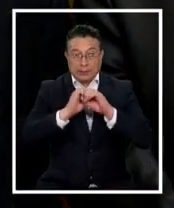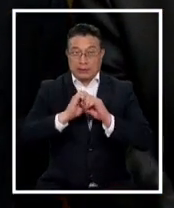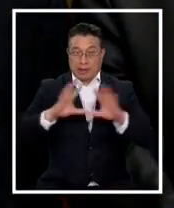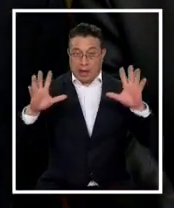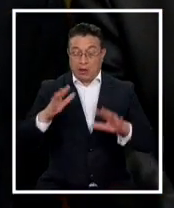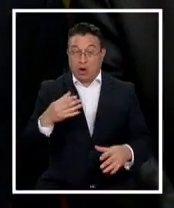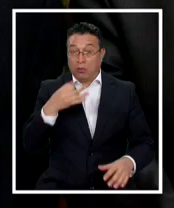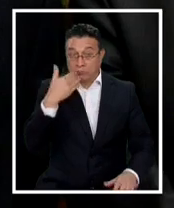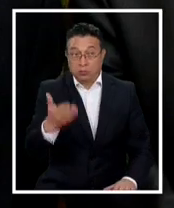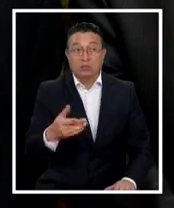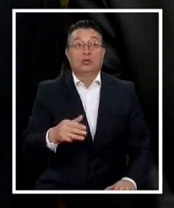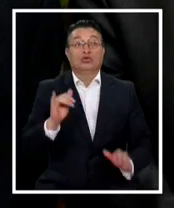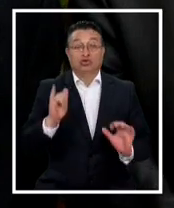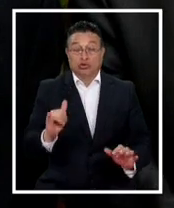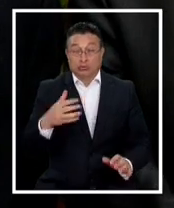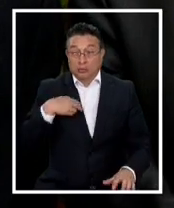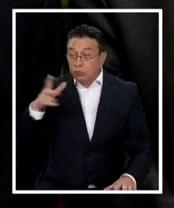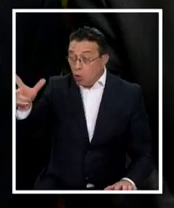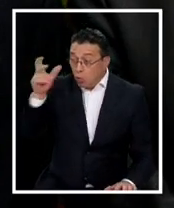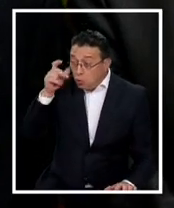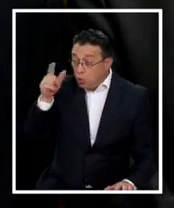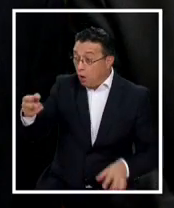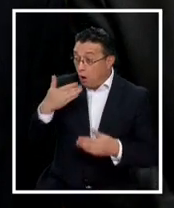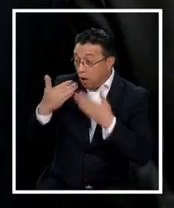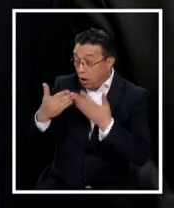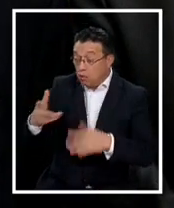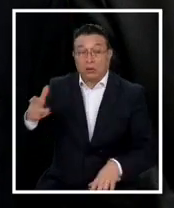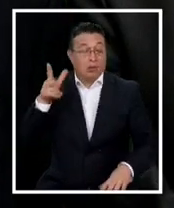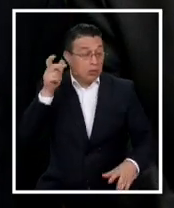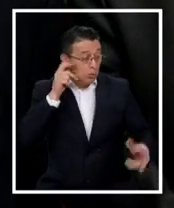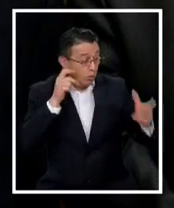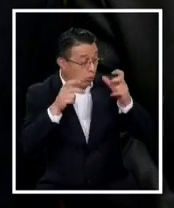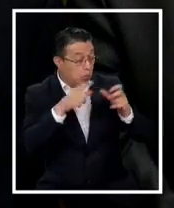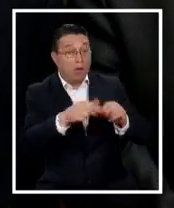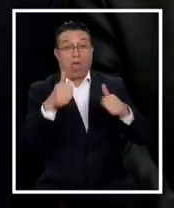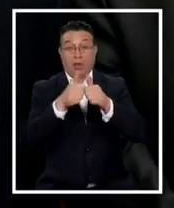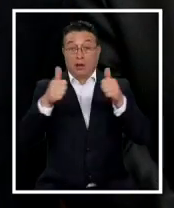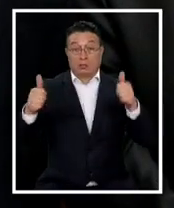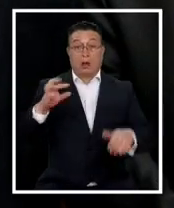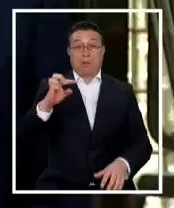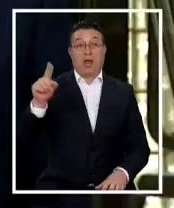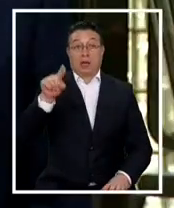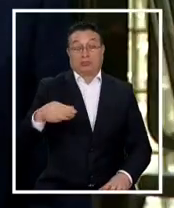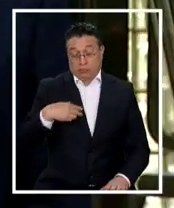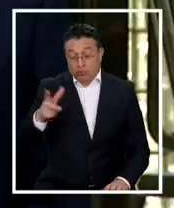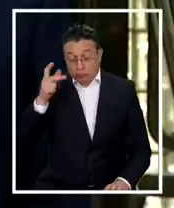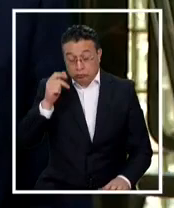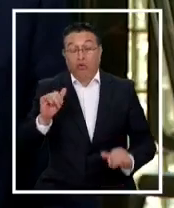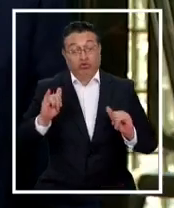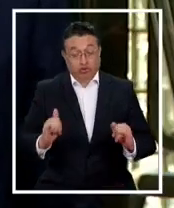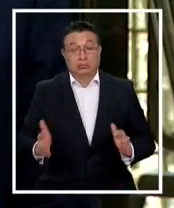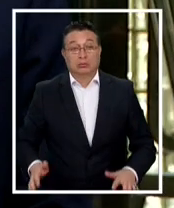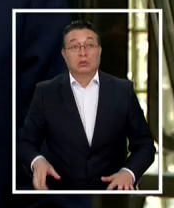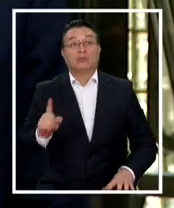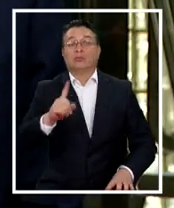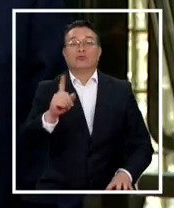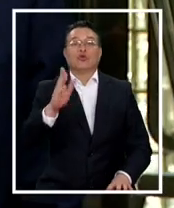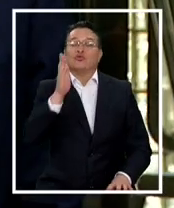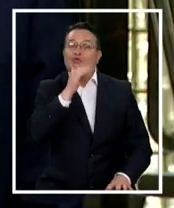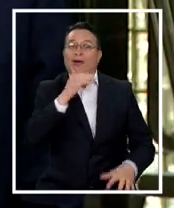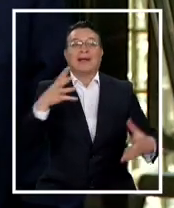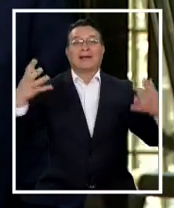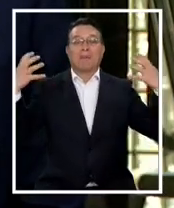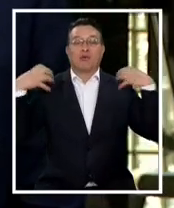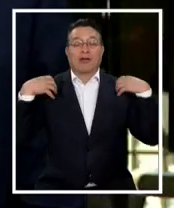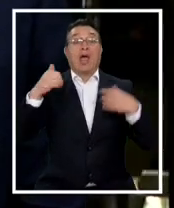postura. Así como escuchamos la voz del pueblo, escuchamos también la voz de la directiva del Partido Socialista. No es responsable el que el